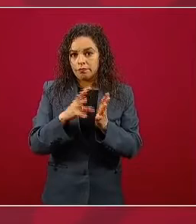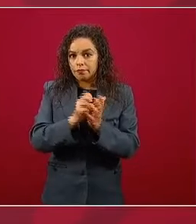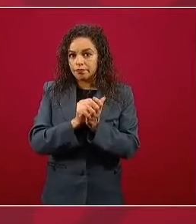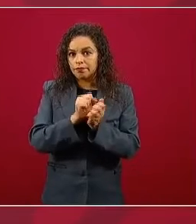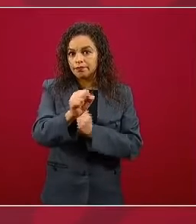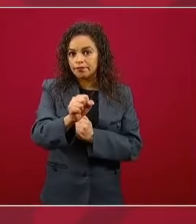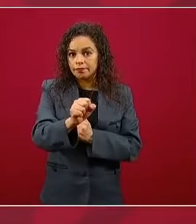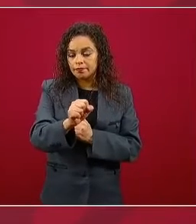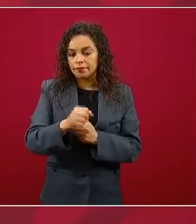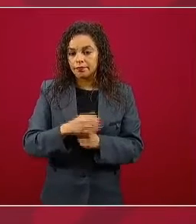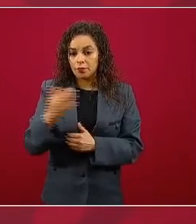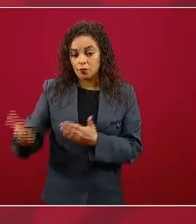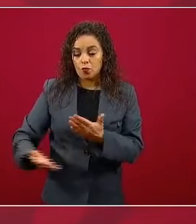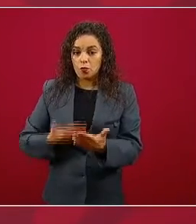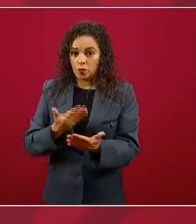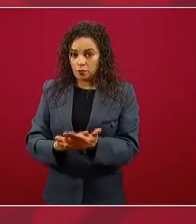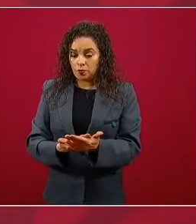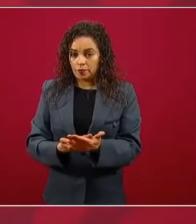una iniciativa de reforma